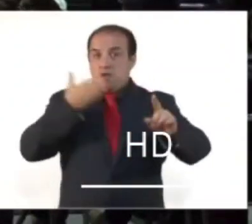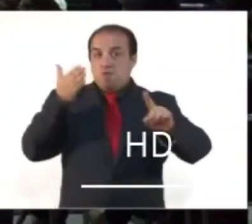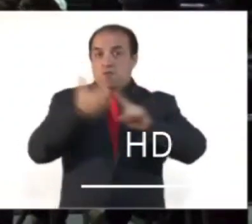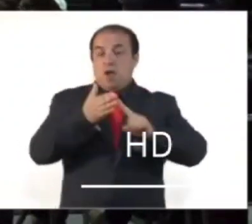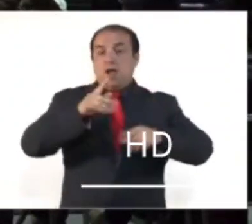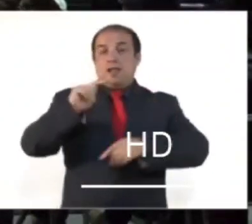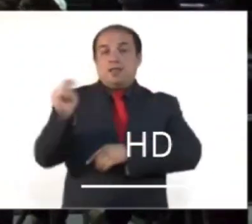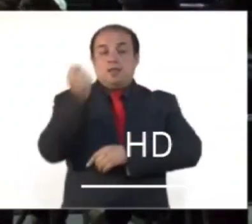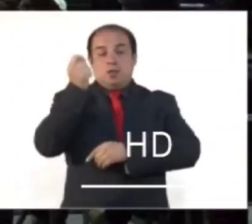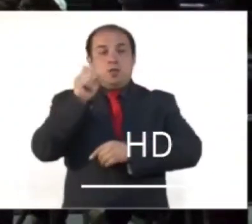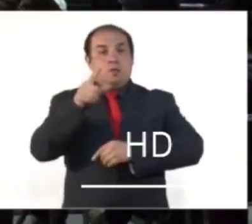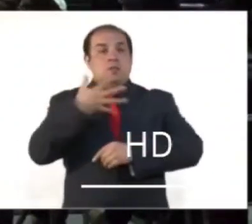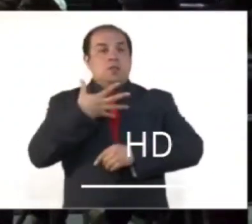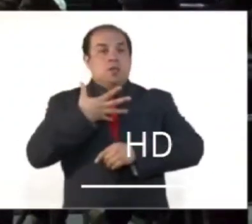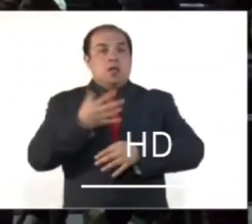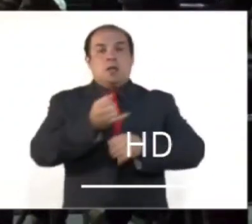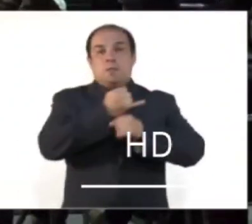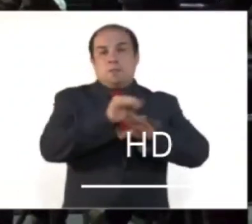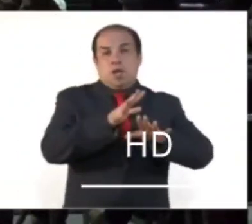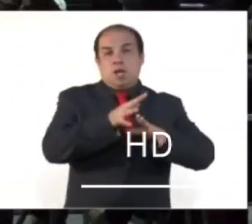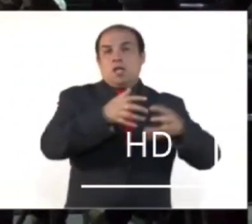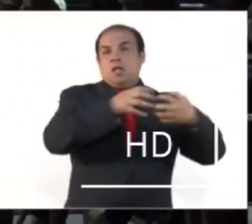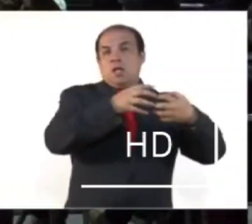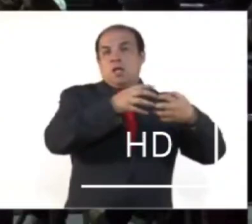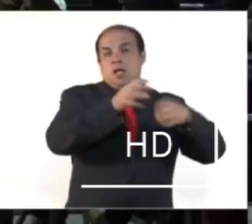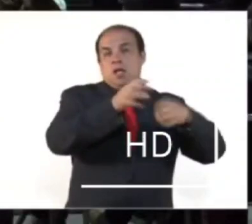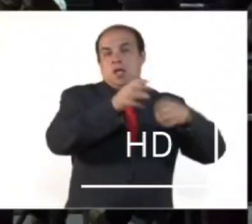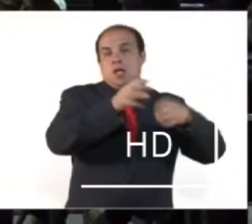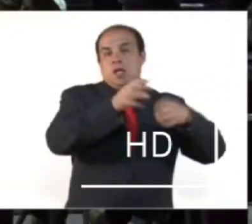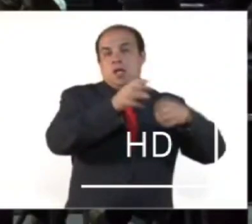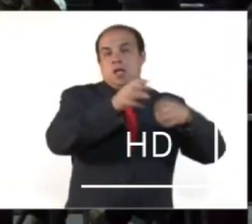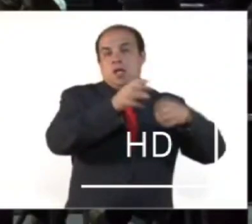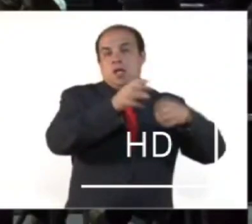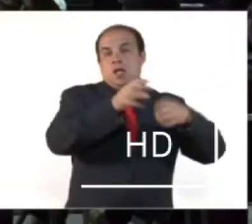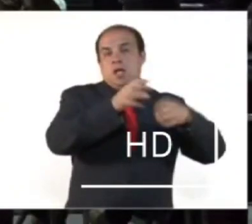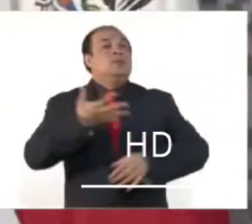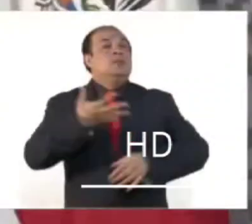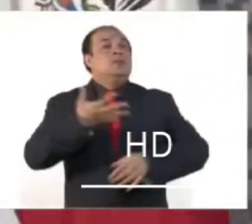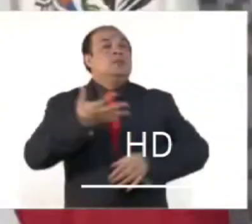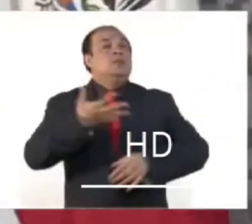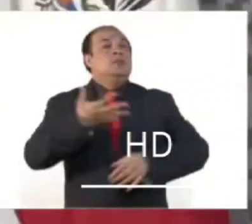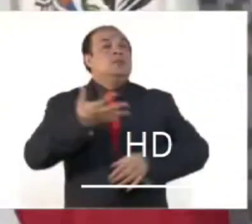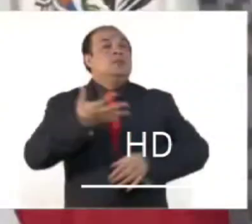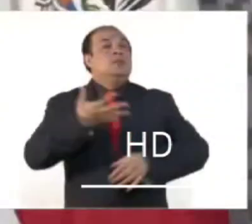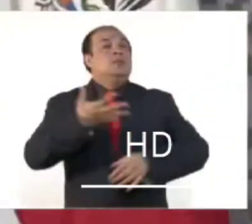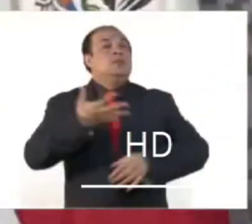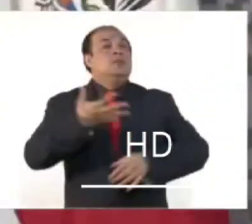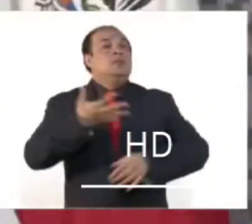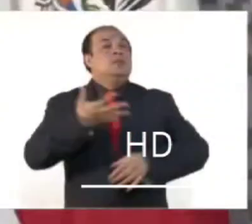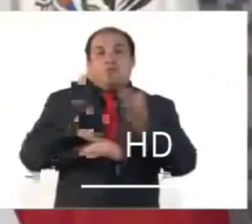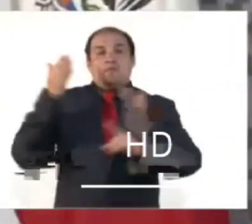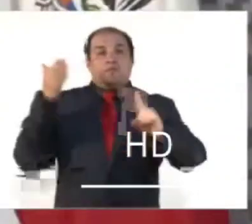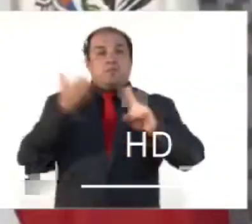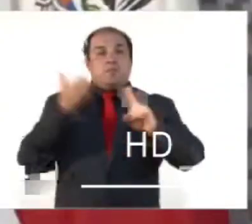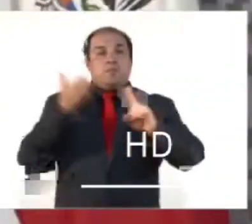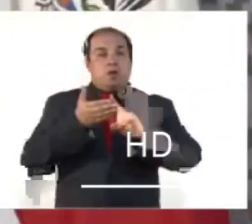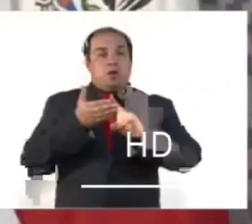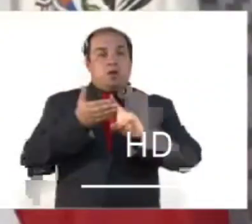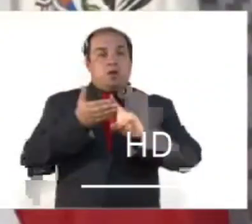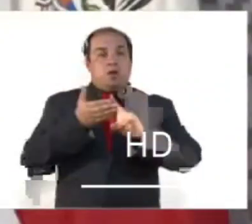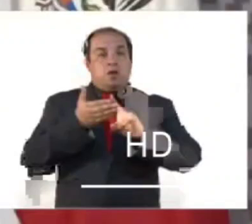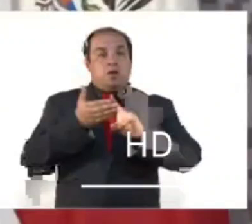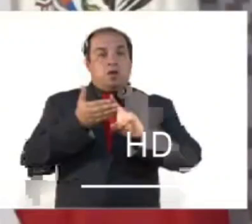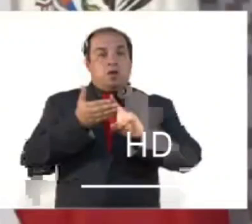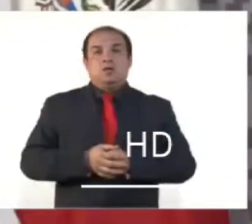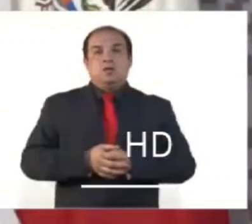lo que es sustentabilidad. No por nada tenemos hoy por hoy una nueva ley de construcción, de